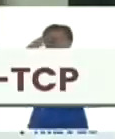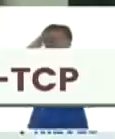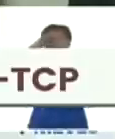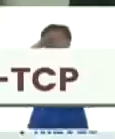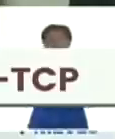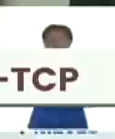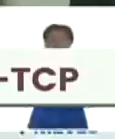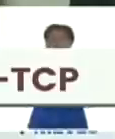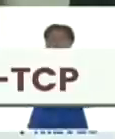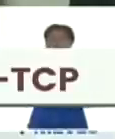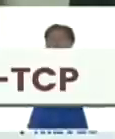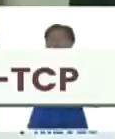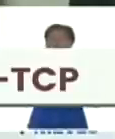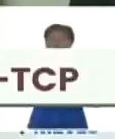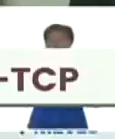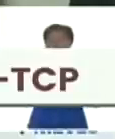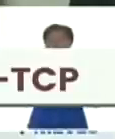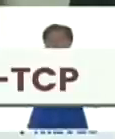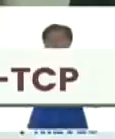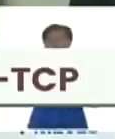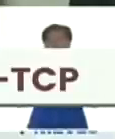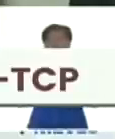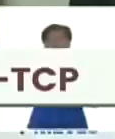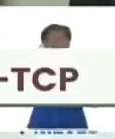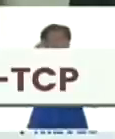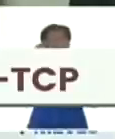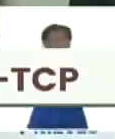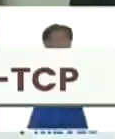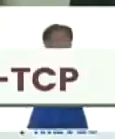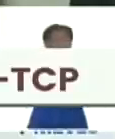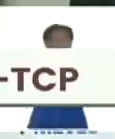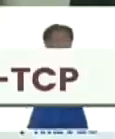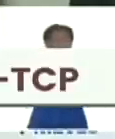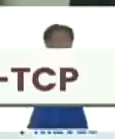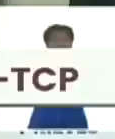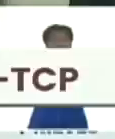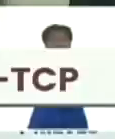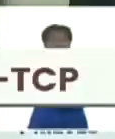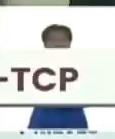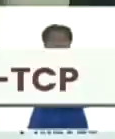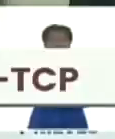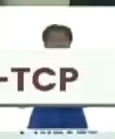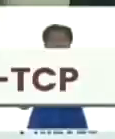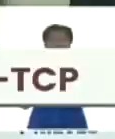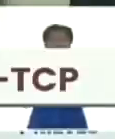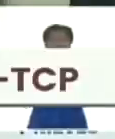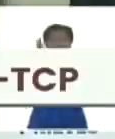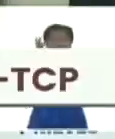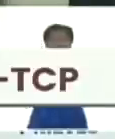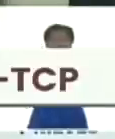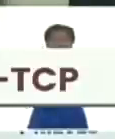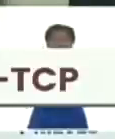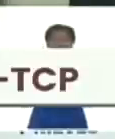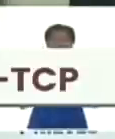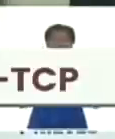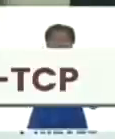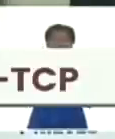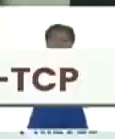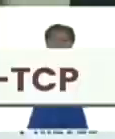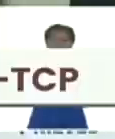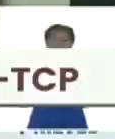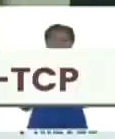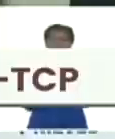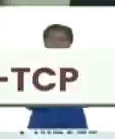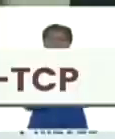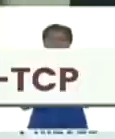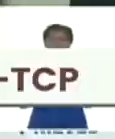de nuestra independencia en 1973 y hasta el presente. Nos hemos beneficiado mediante acuerdos de colaboración en las esferas de